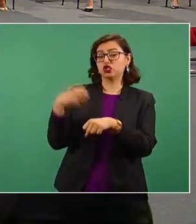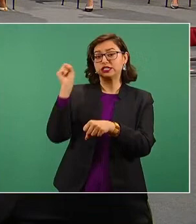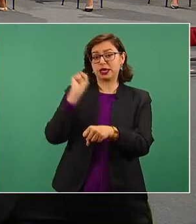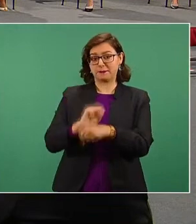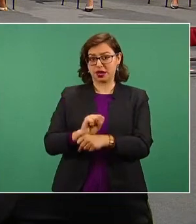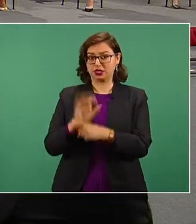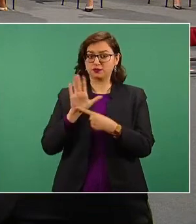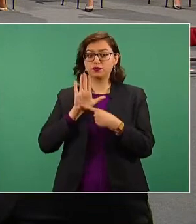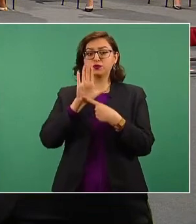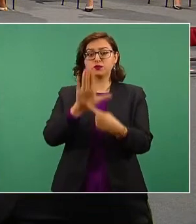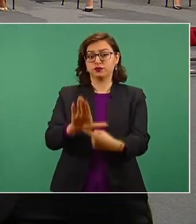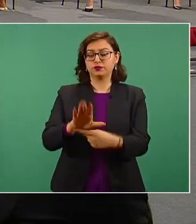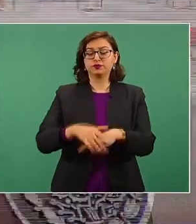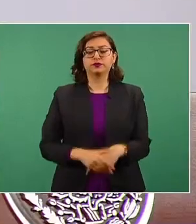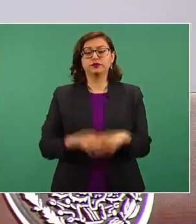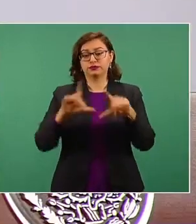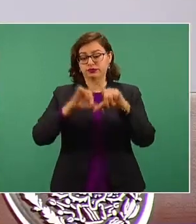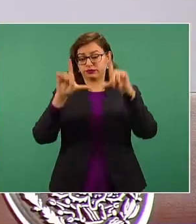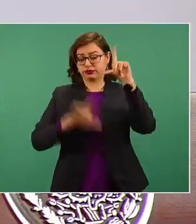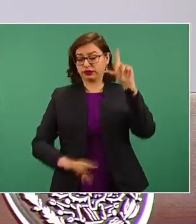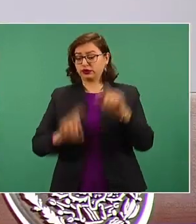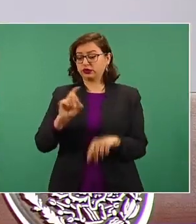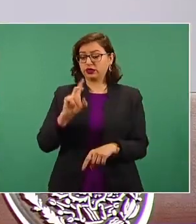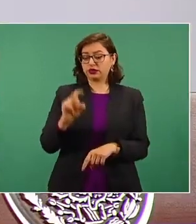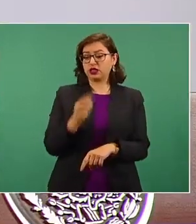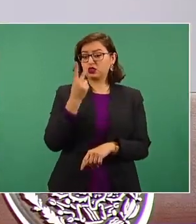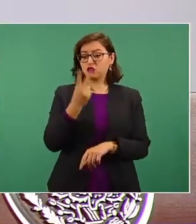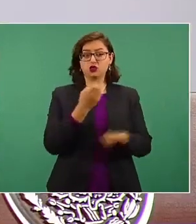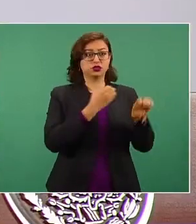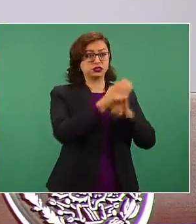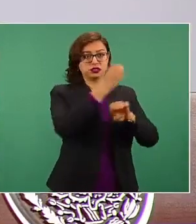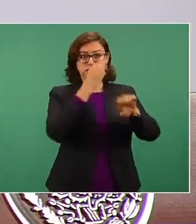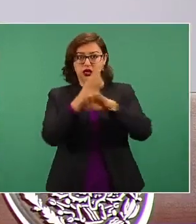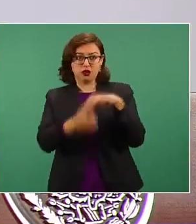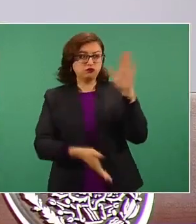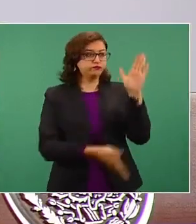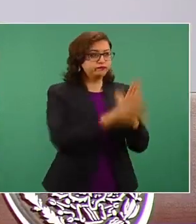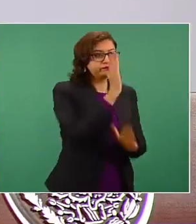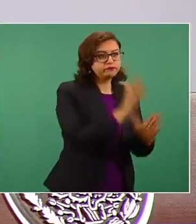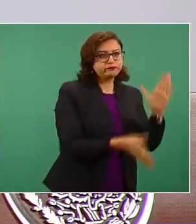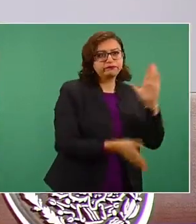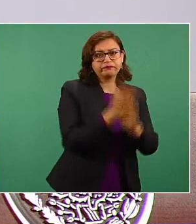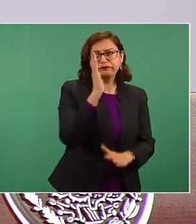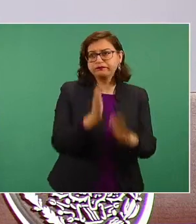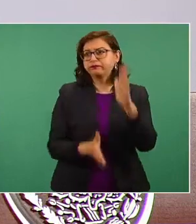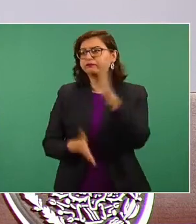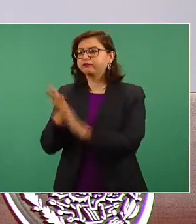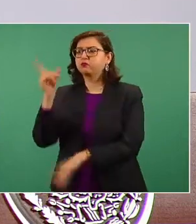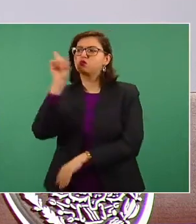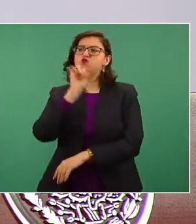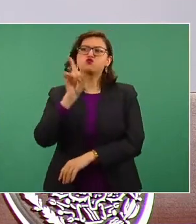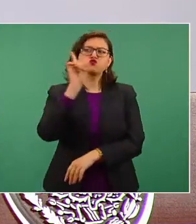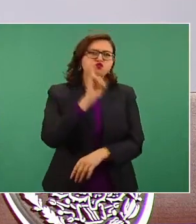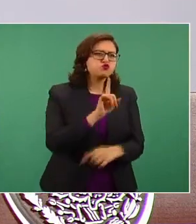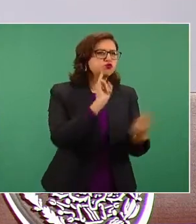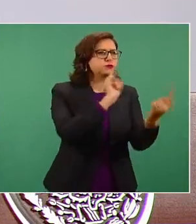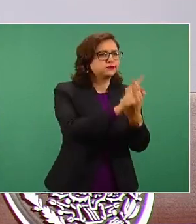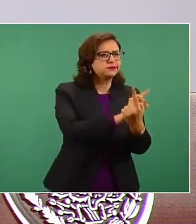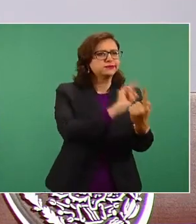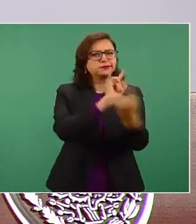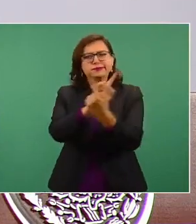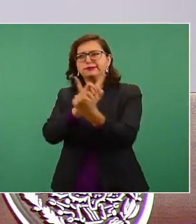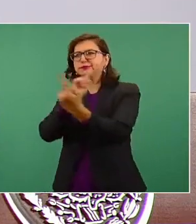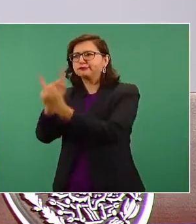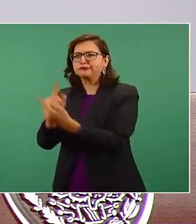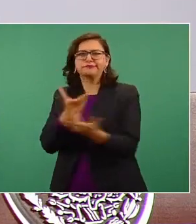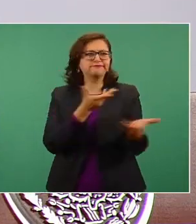los 32 estados para consultar a las mujeres, porque son ellas quienes tienen más claros las prioridades